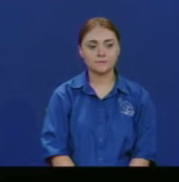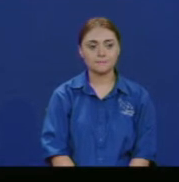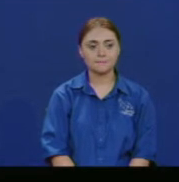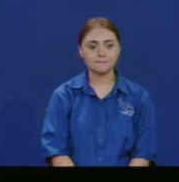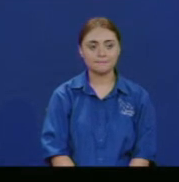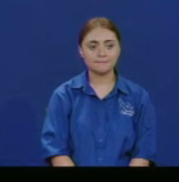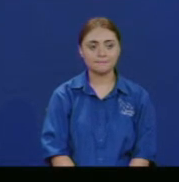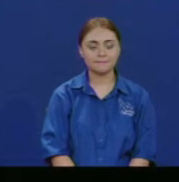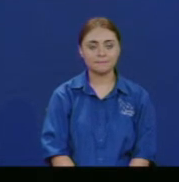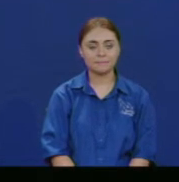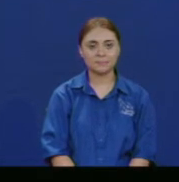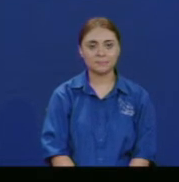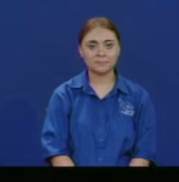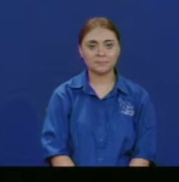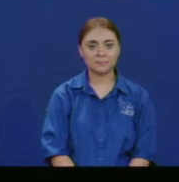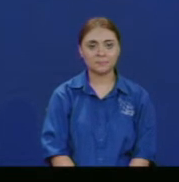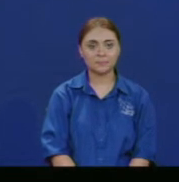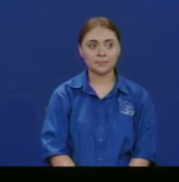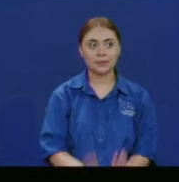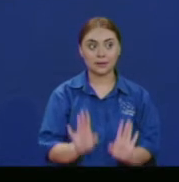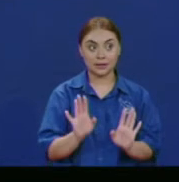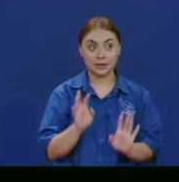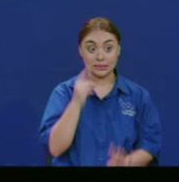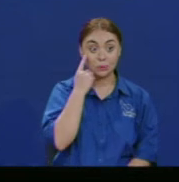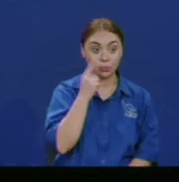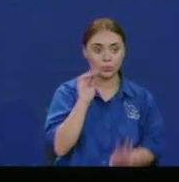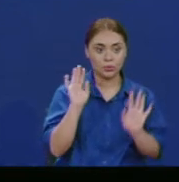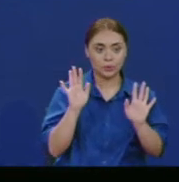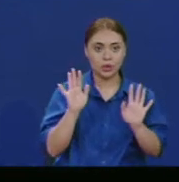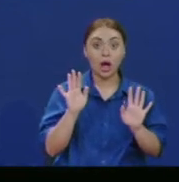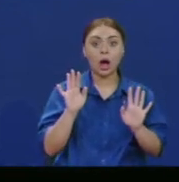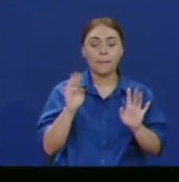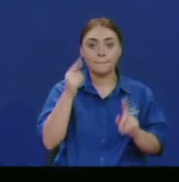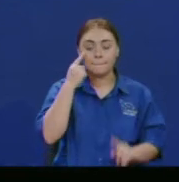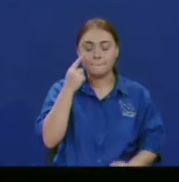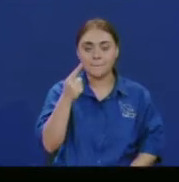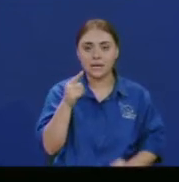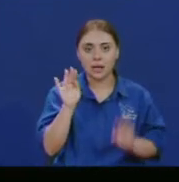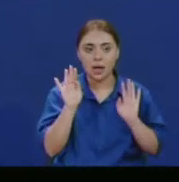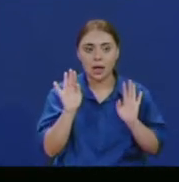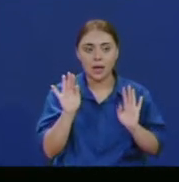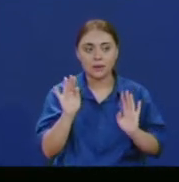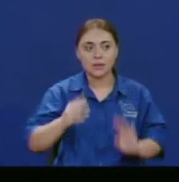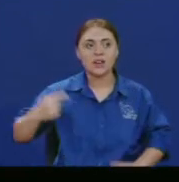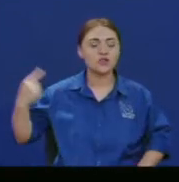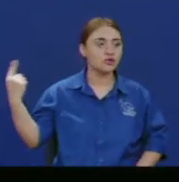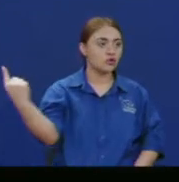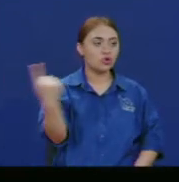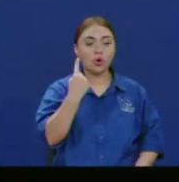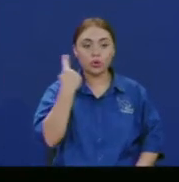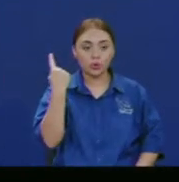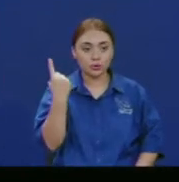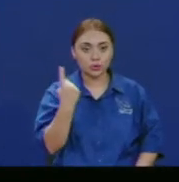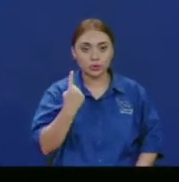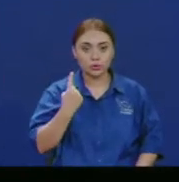Vamos a ver, tropezamos. Todo, mire cómo dice esta Jerusalén. Todos caemos muchas